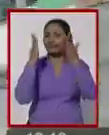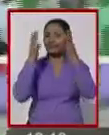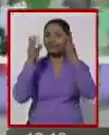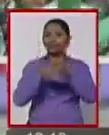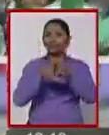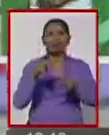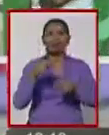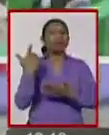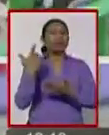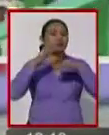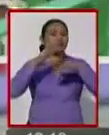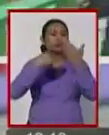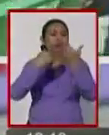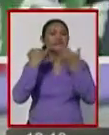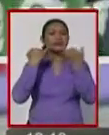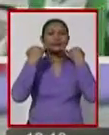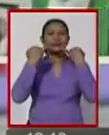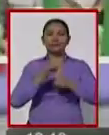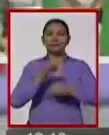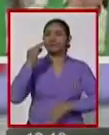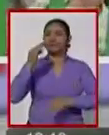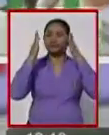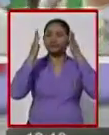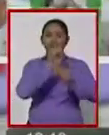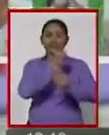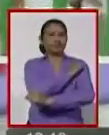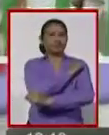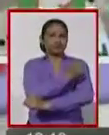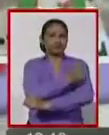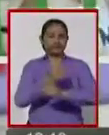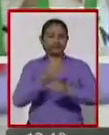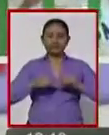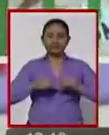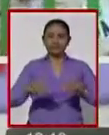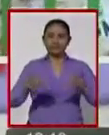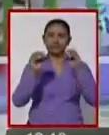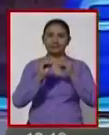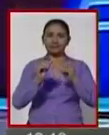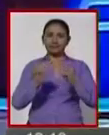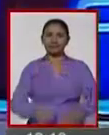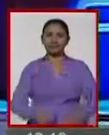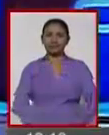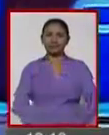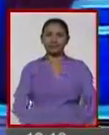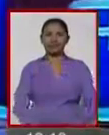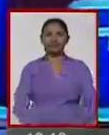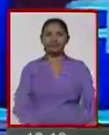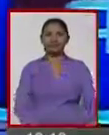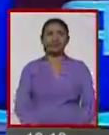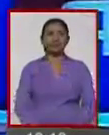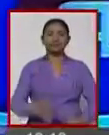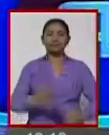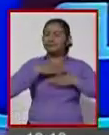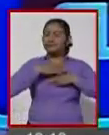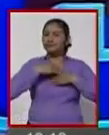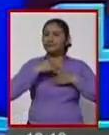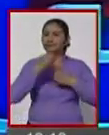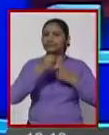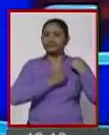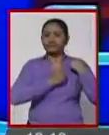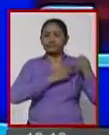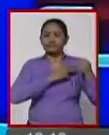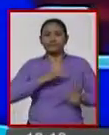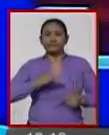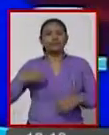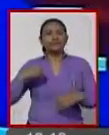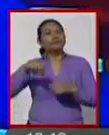atentos nosotros a esta información y si son escuchados por las autoridades. Continuamos con más. Y de esta protesta de los gendarmes nos